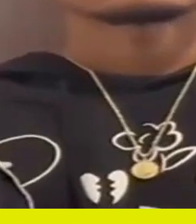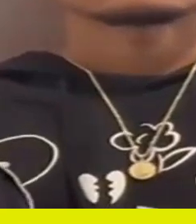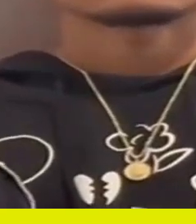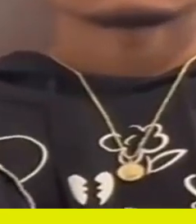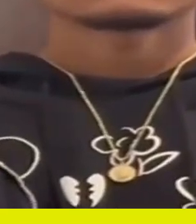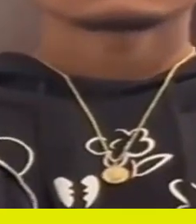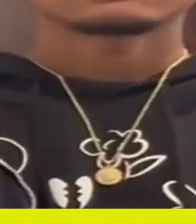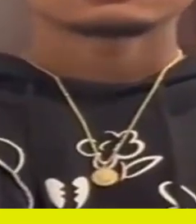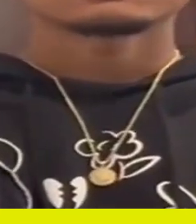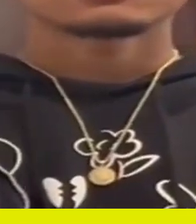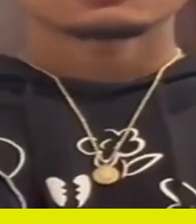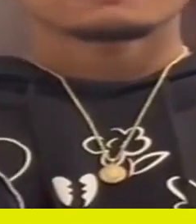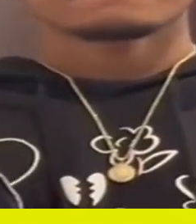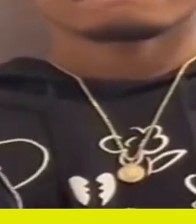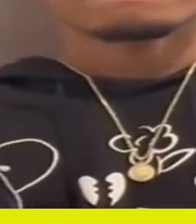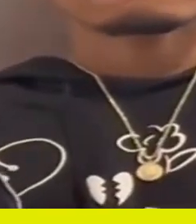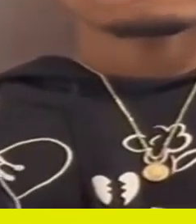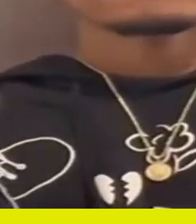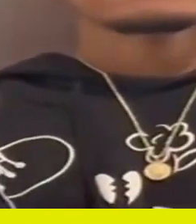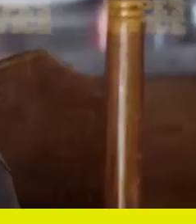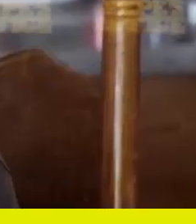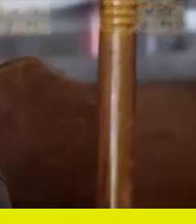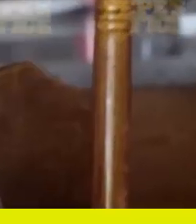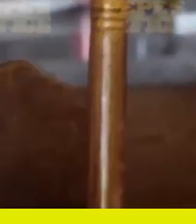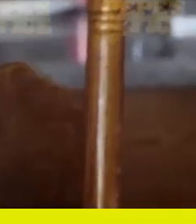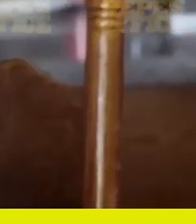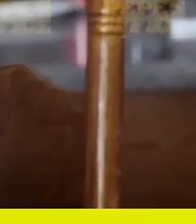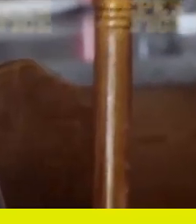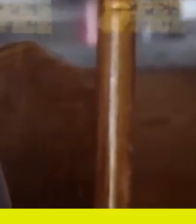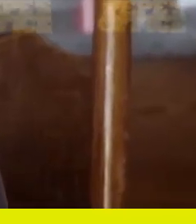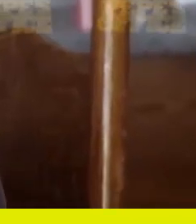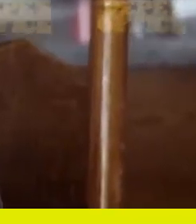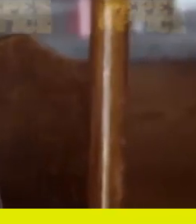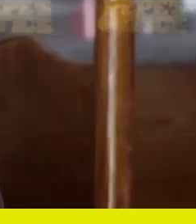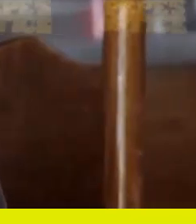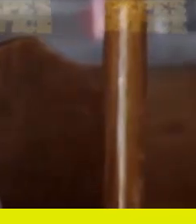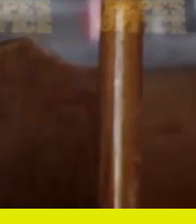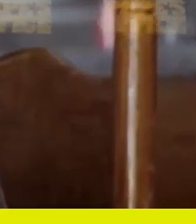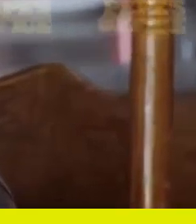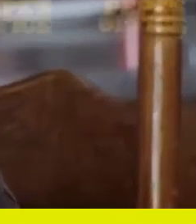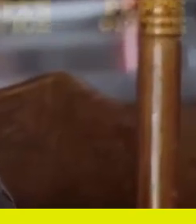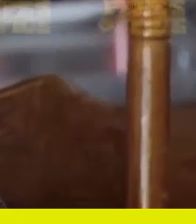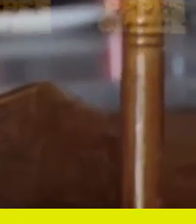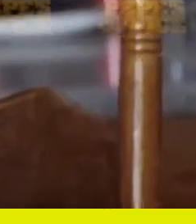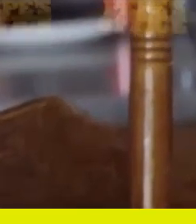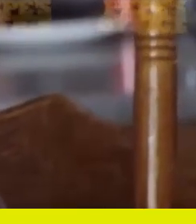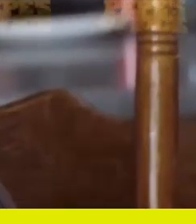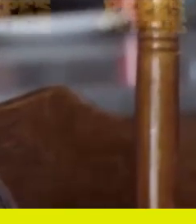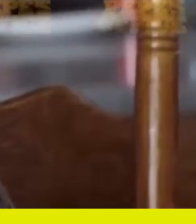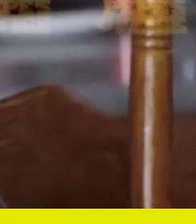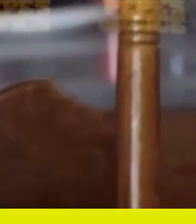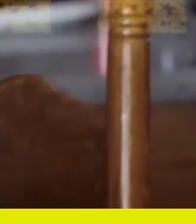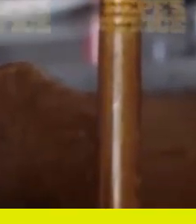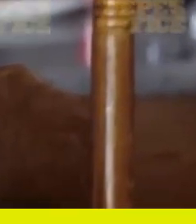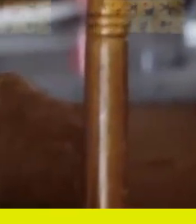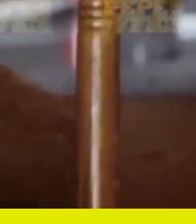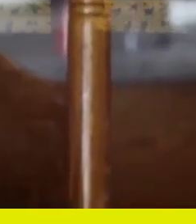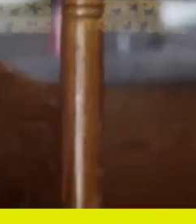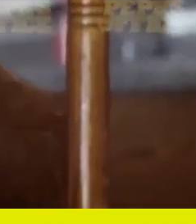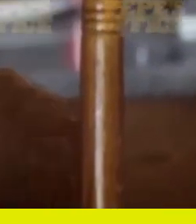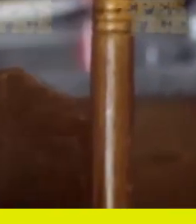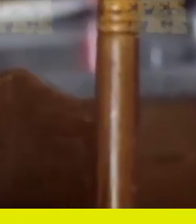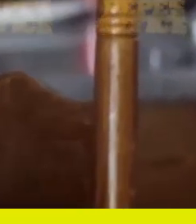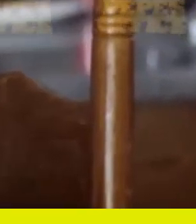México, hablamos de... Demostraron que eran humildes y que no les alcanzaba ni para los